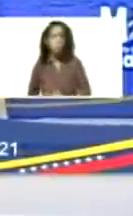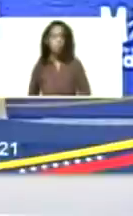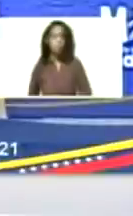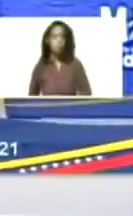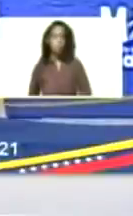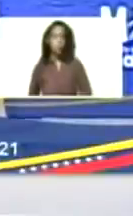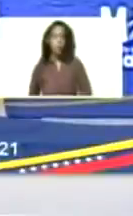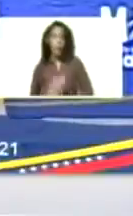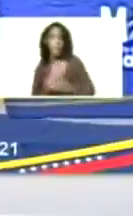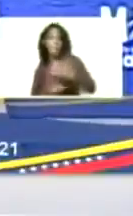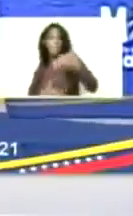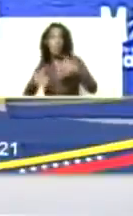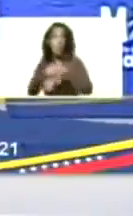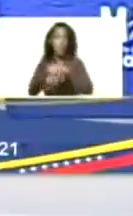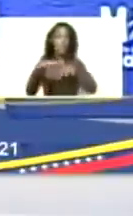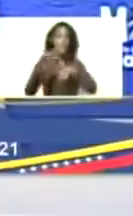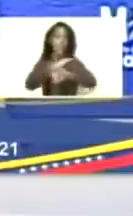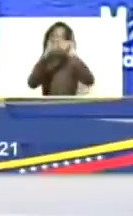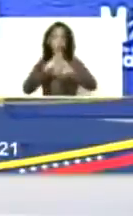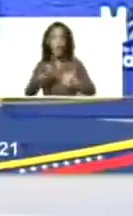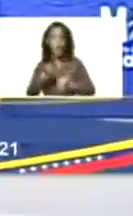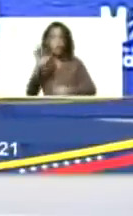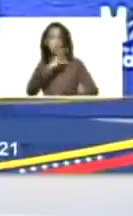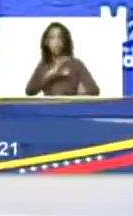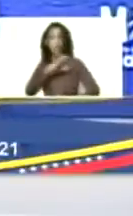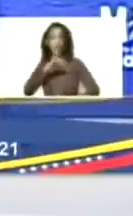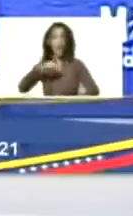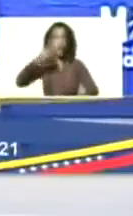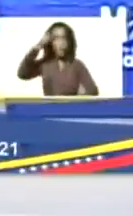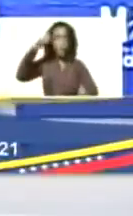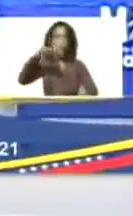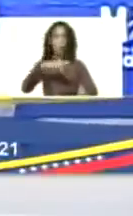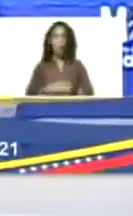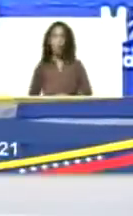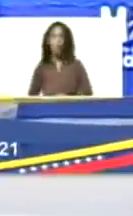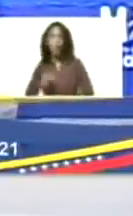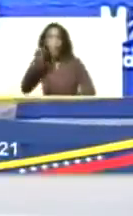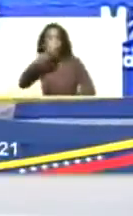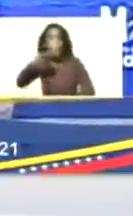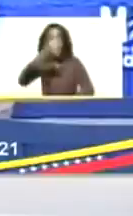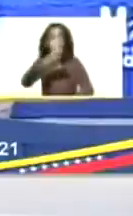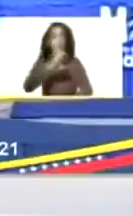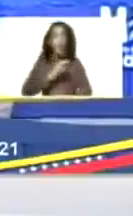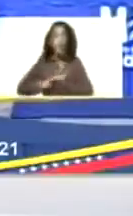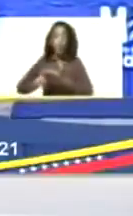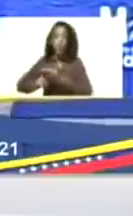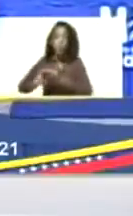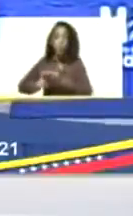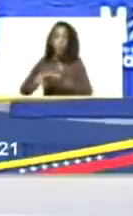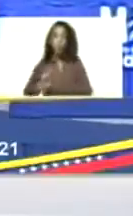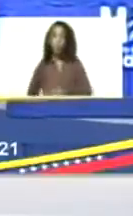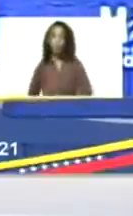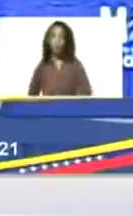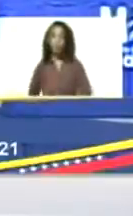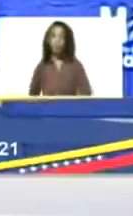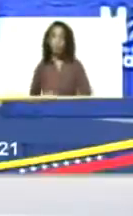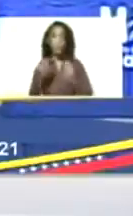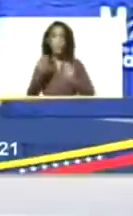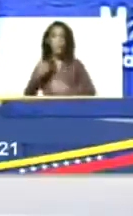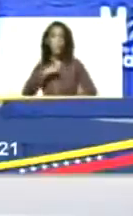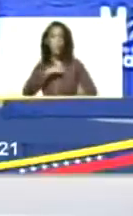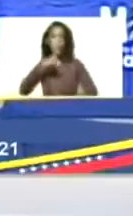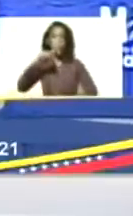la mayor felicidad social de un pueblo, la búsqueda de soluciones para nuestro